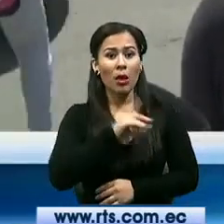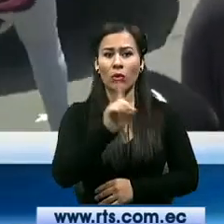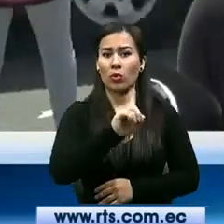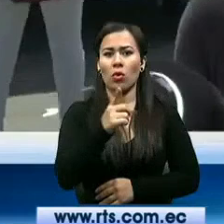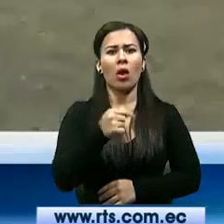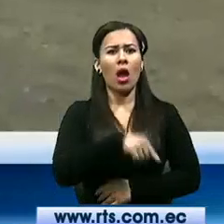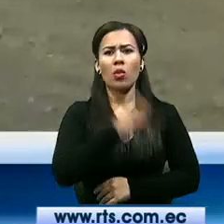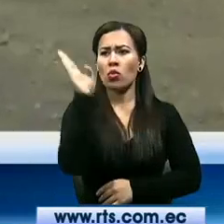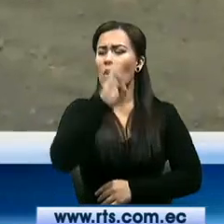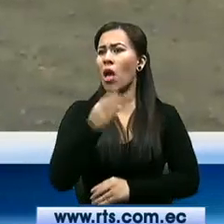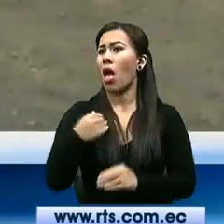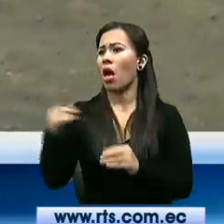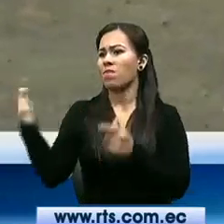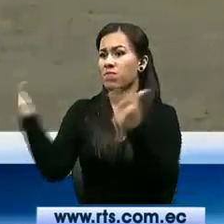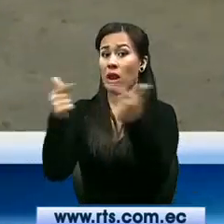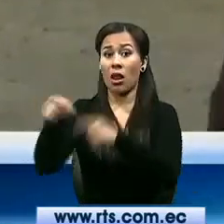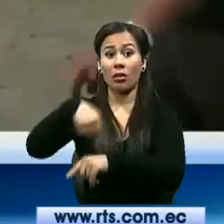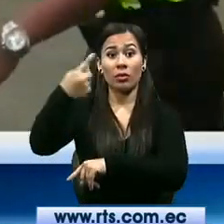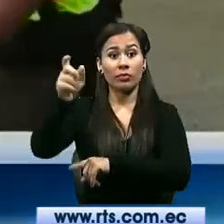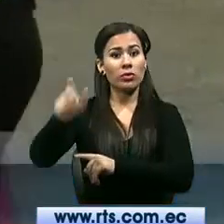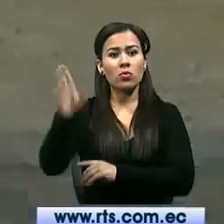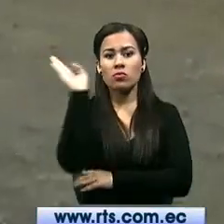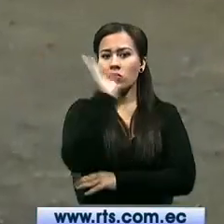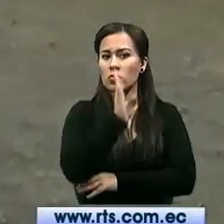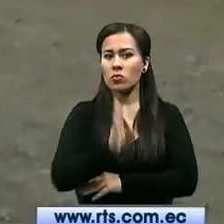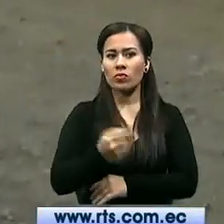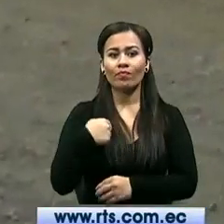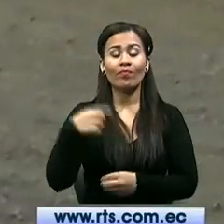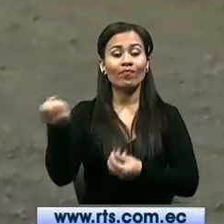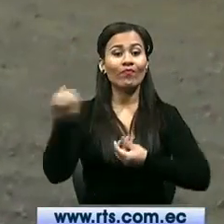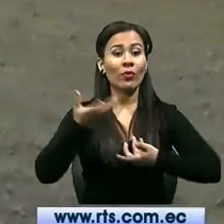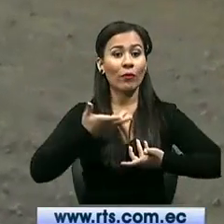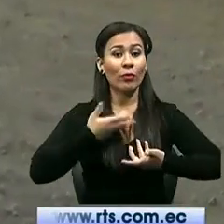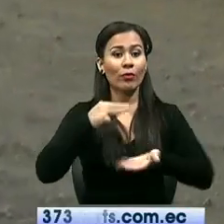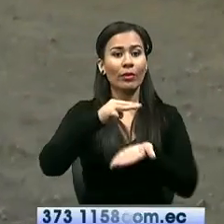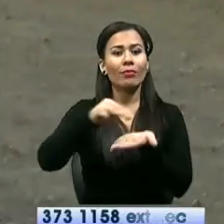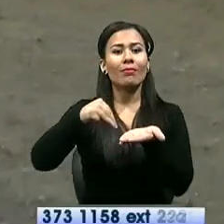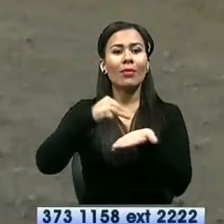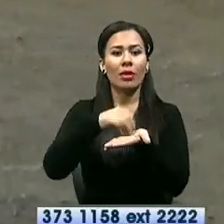nadie, no. Con cámaras de Eduardo García desde Jaramijó, provincia de Manabí, informó Wendy Delgado.